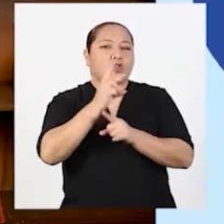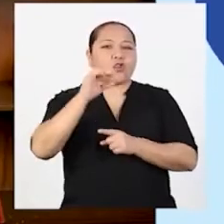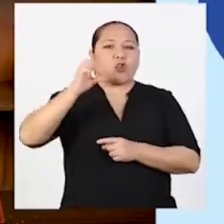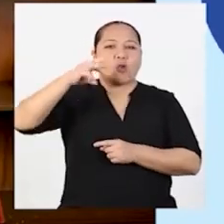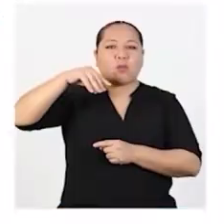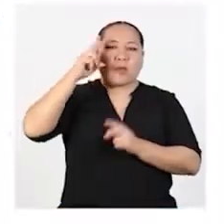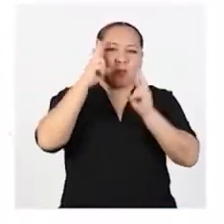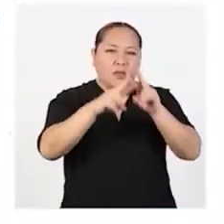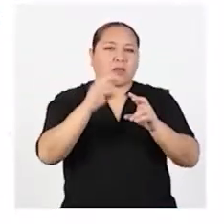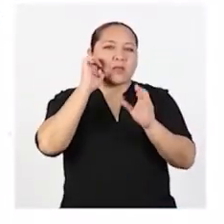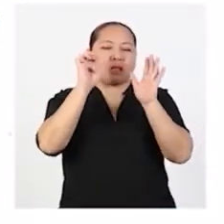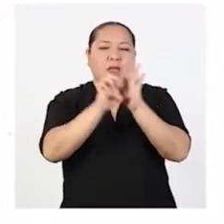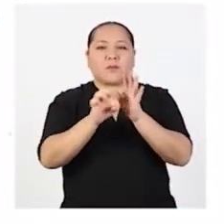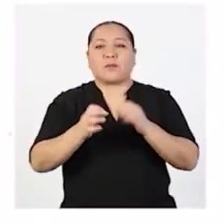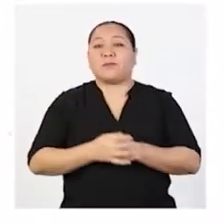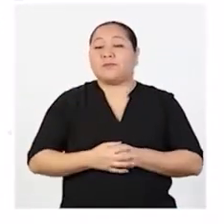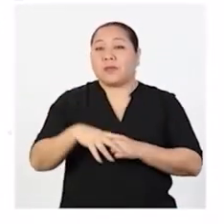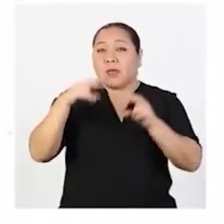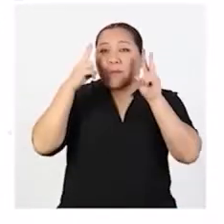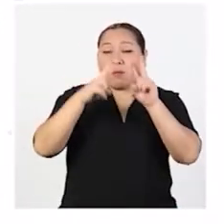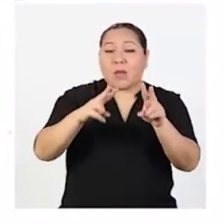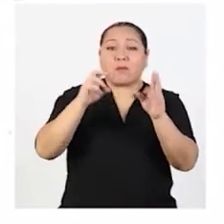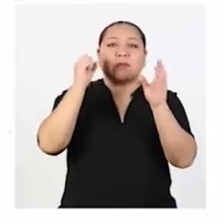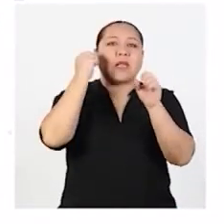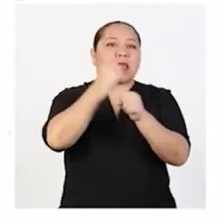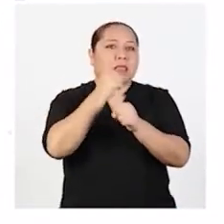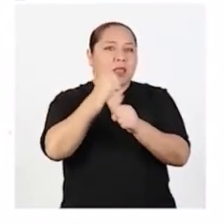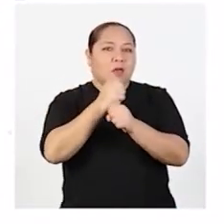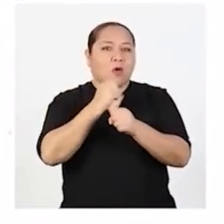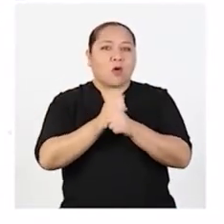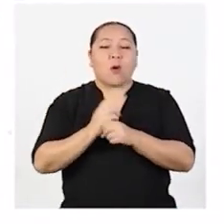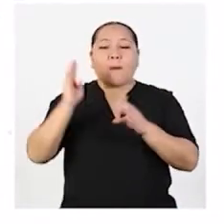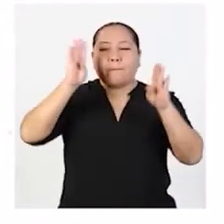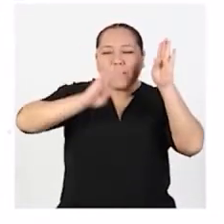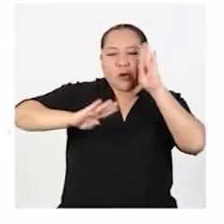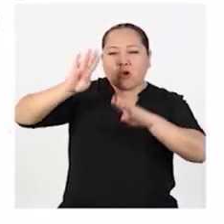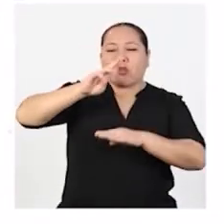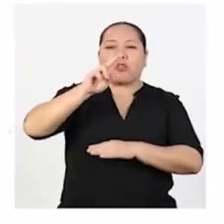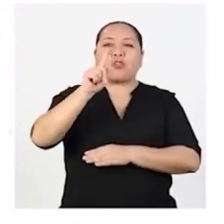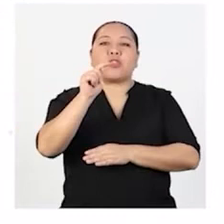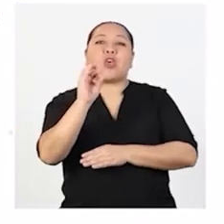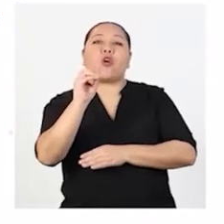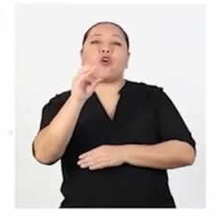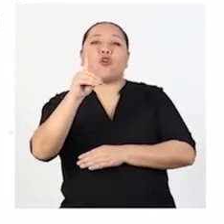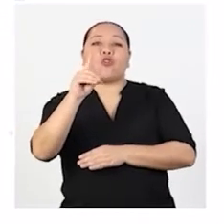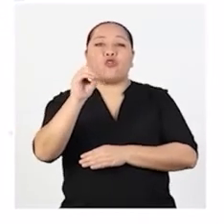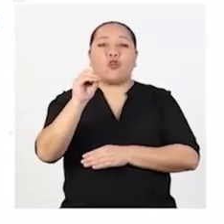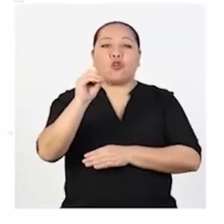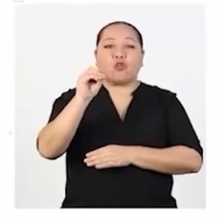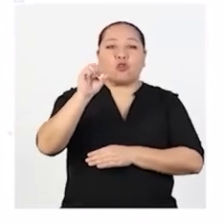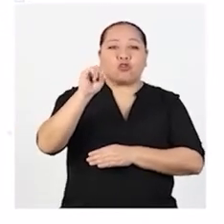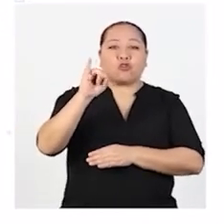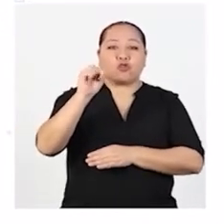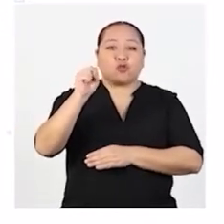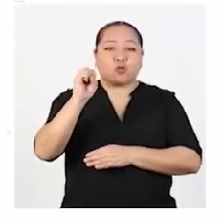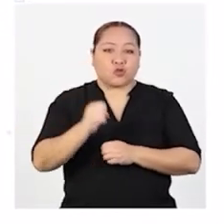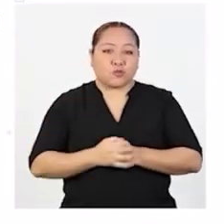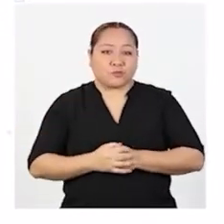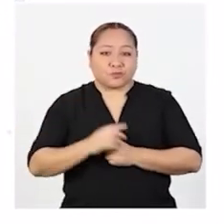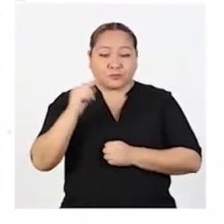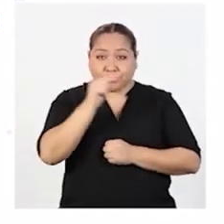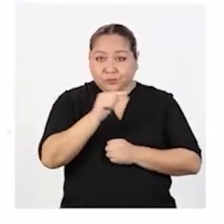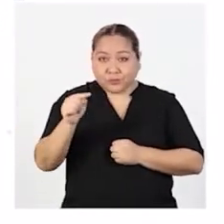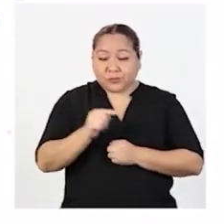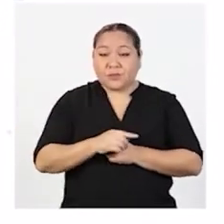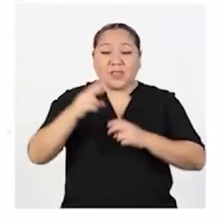ejemplo. Veamos el trabajo del biólogo evolutivo Theodosius Dobzhansky. El trabajo de este biólogo influenció